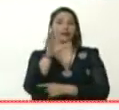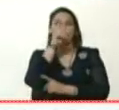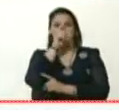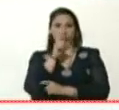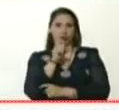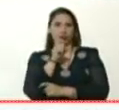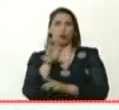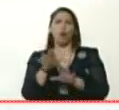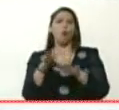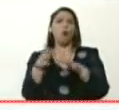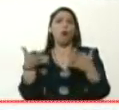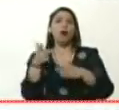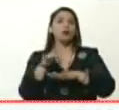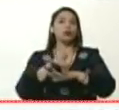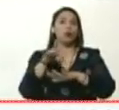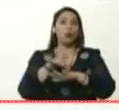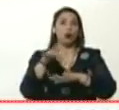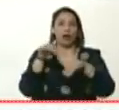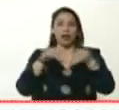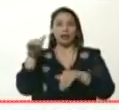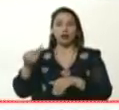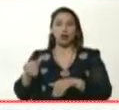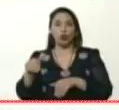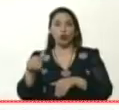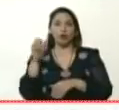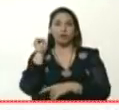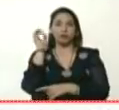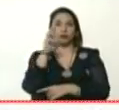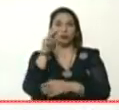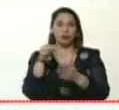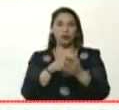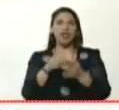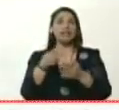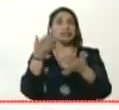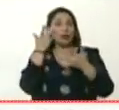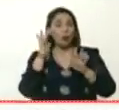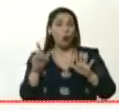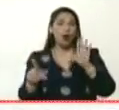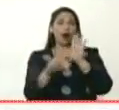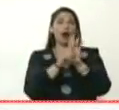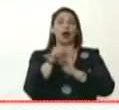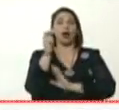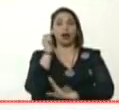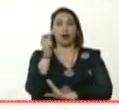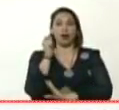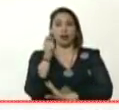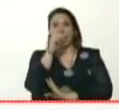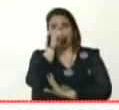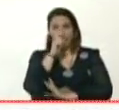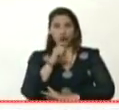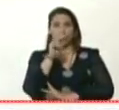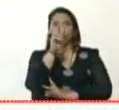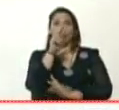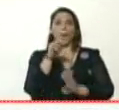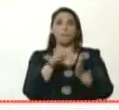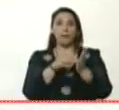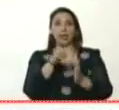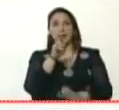5 años. ¿Cuándo toca elecciones parlamentarias según esta constitución? En el año 2020.